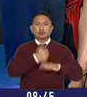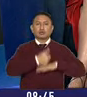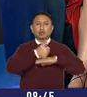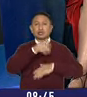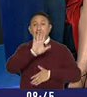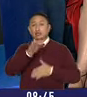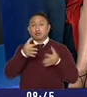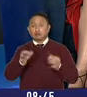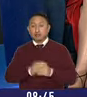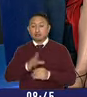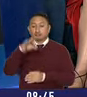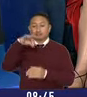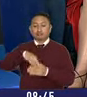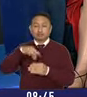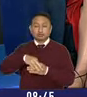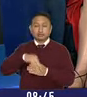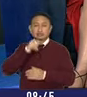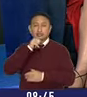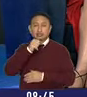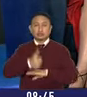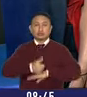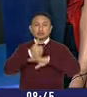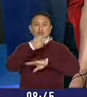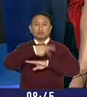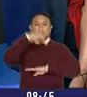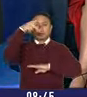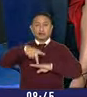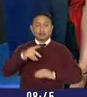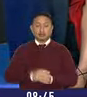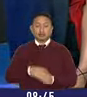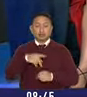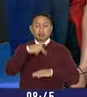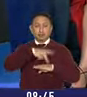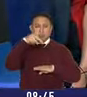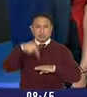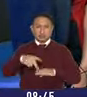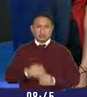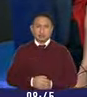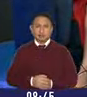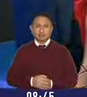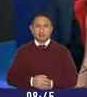de febrero quién ocupará el cargo de prefecto o prefecta de la provincia